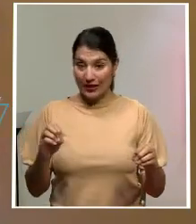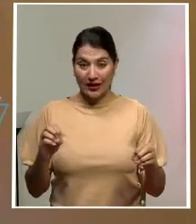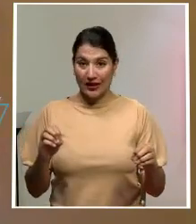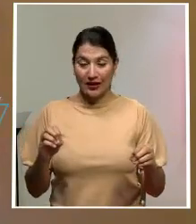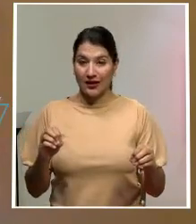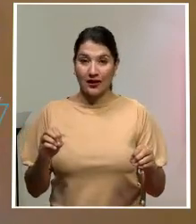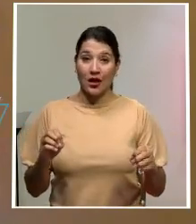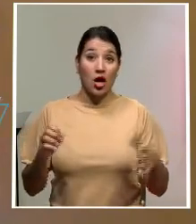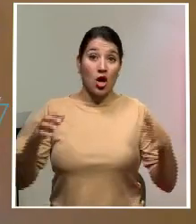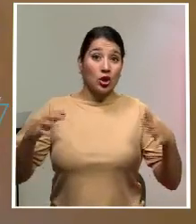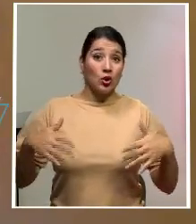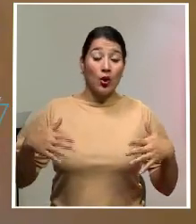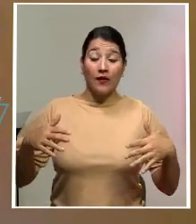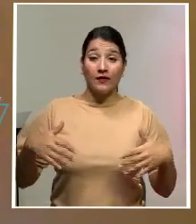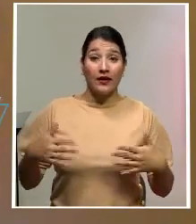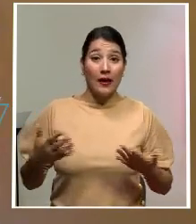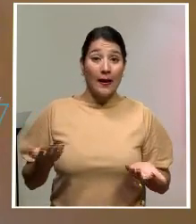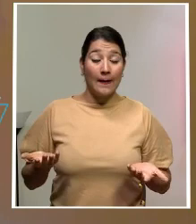ha